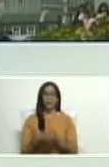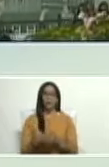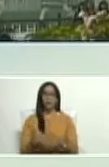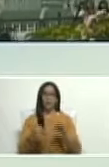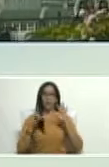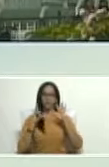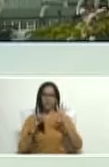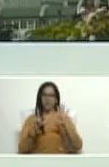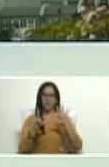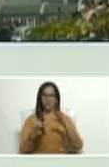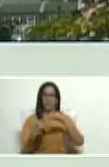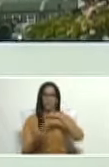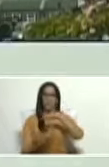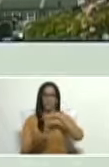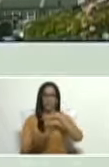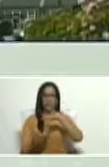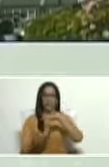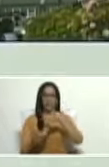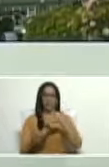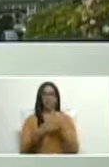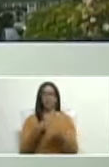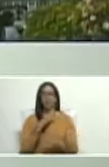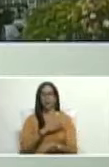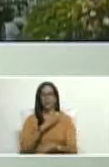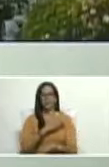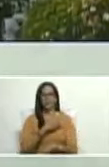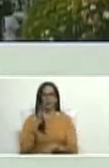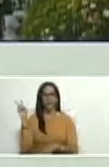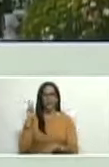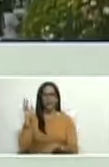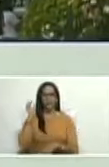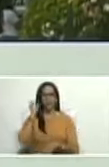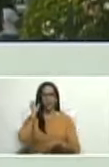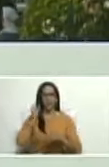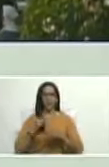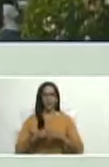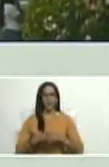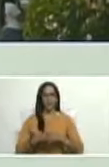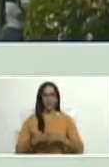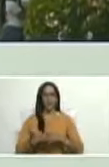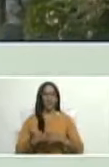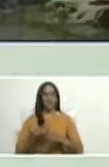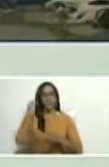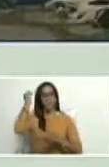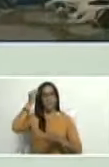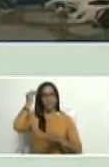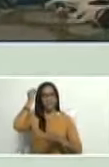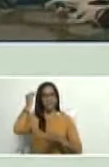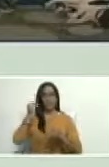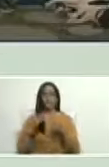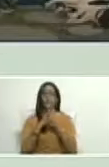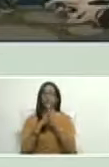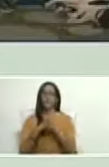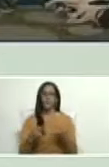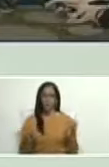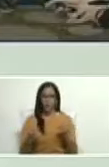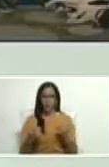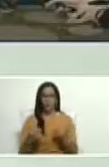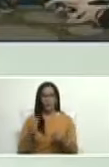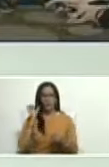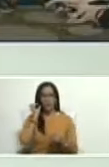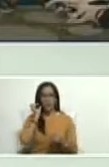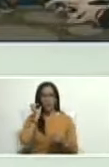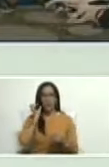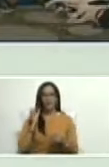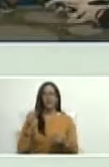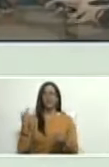séptima vértice de la gran misión Venezuela Mujer. Hemos pensado en todo para que la mujer esté